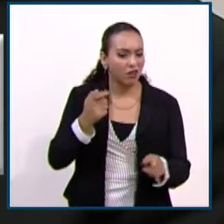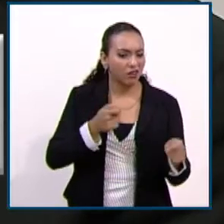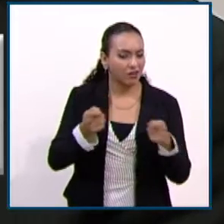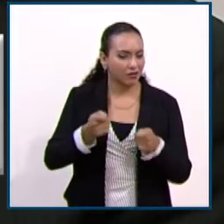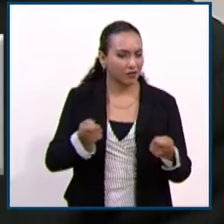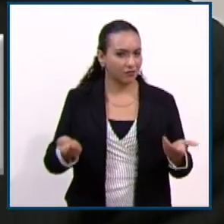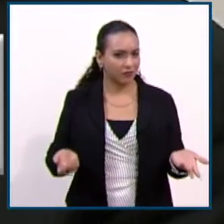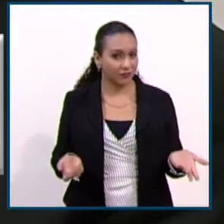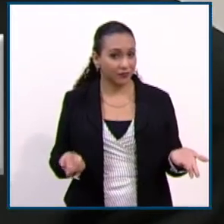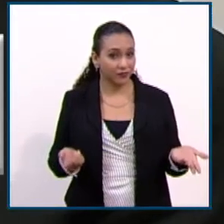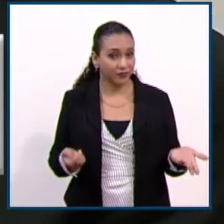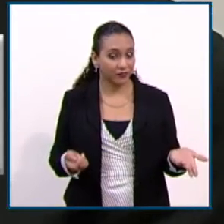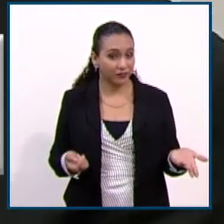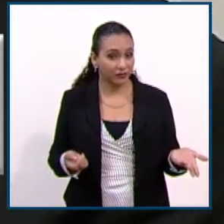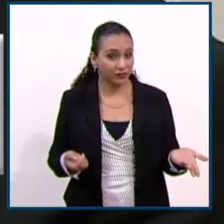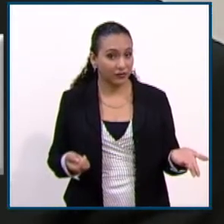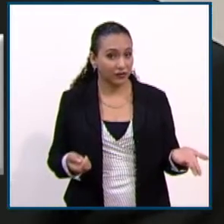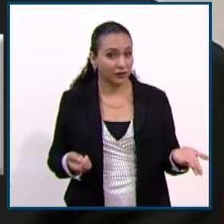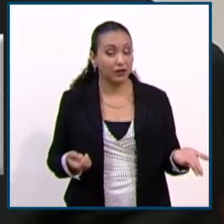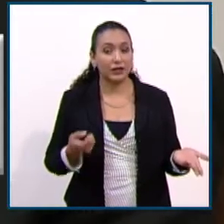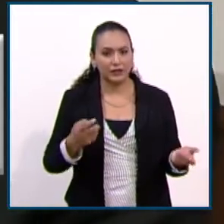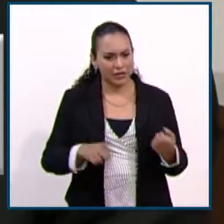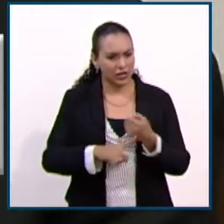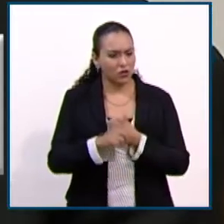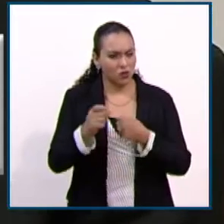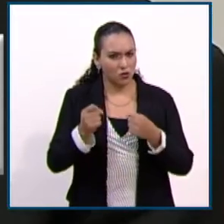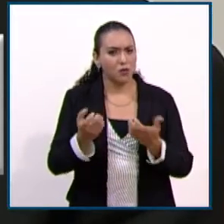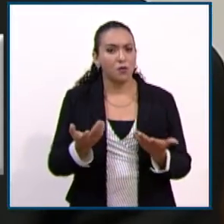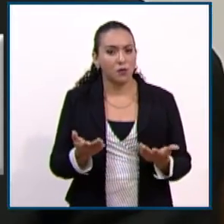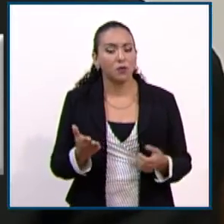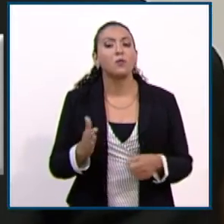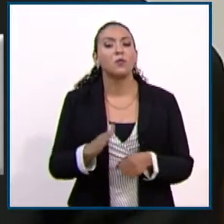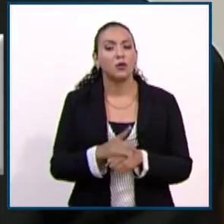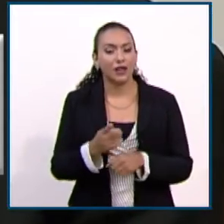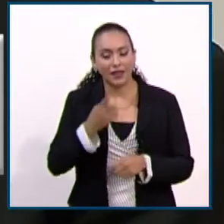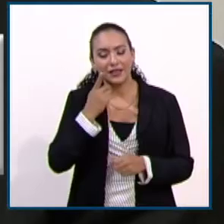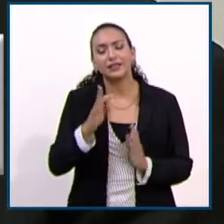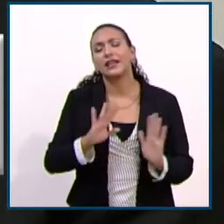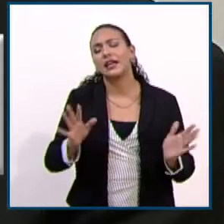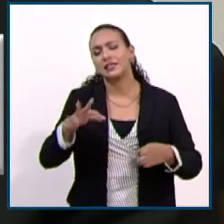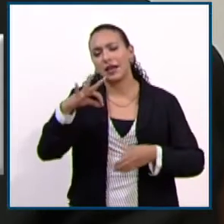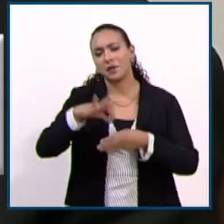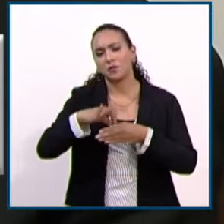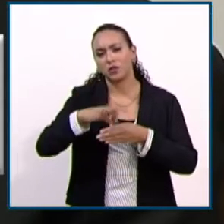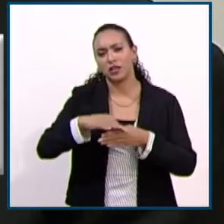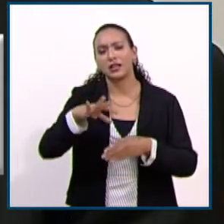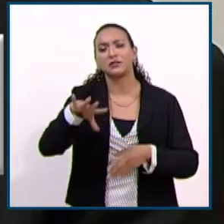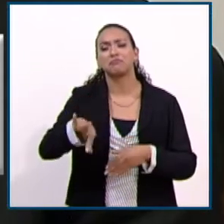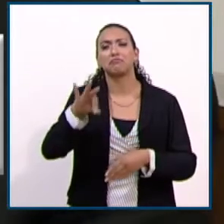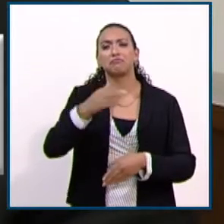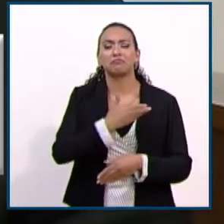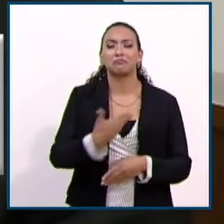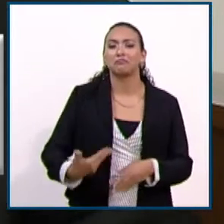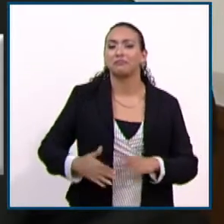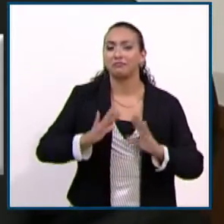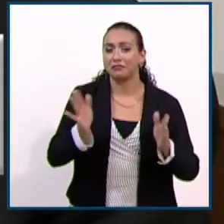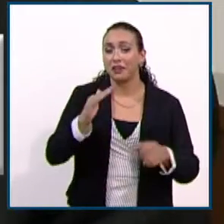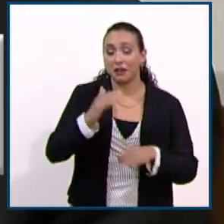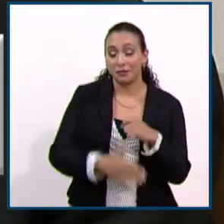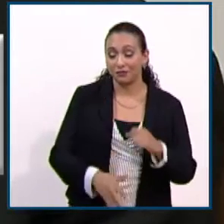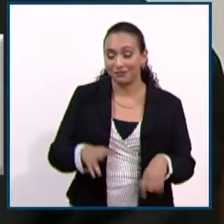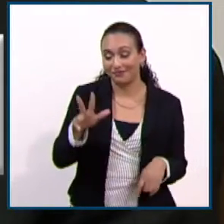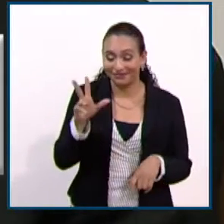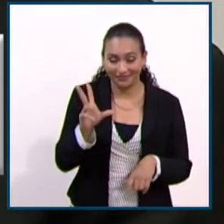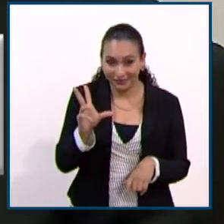sería restarle importancia al problema y decir, bueno, van a pasar las elecciones y esto terminó. No, ojalá fuera así, pero